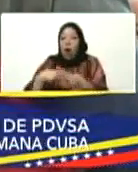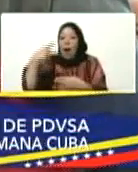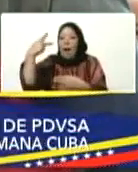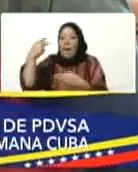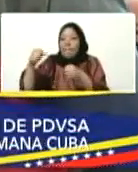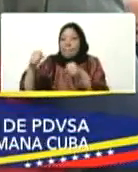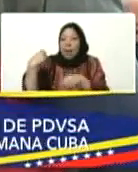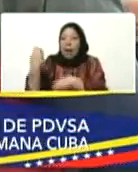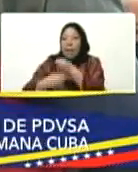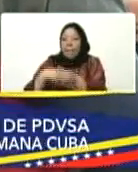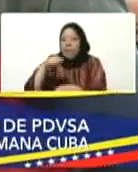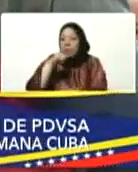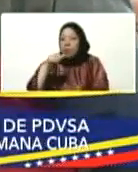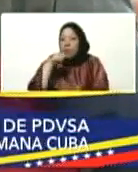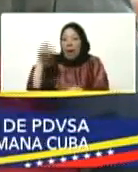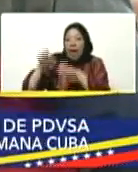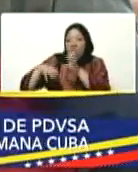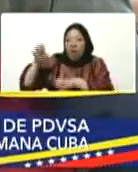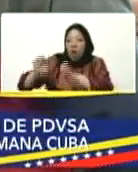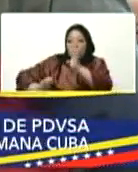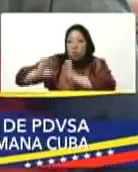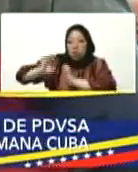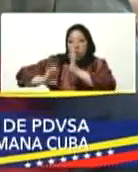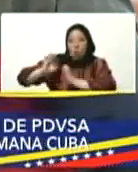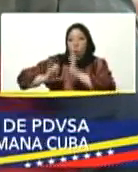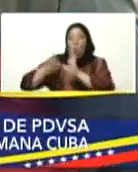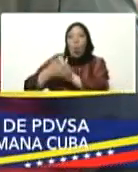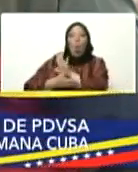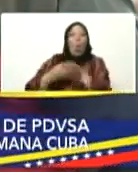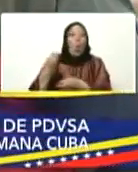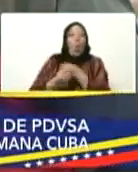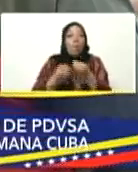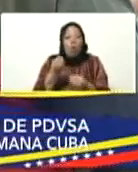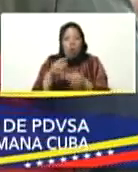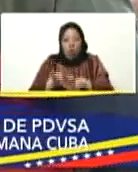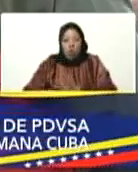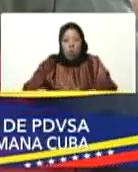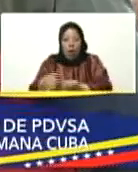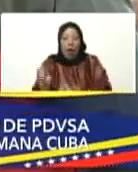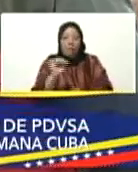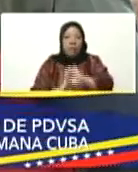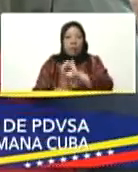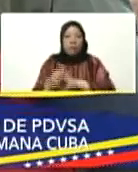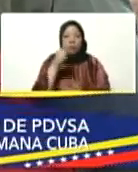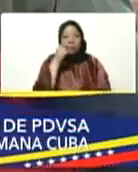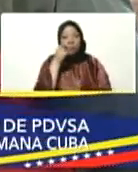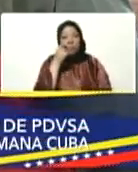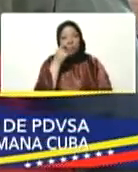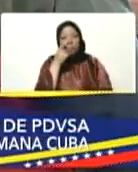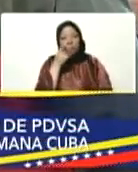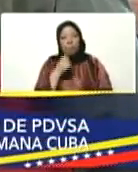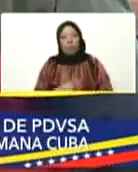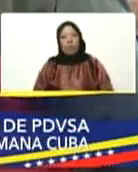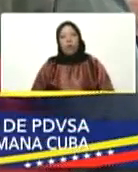nuevas prácticas analizadas y evaluadas desde lo técnico y adecuadas al contexto, ¿no? Allí una